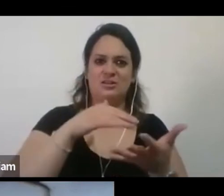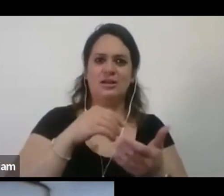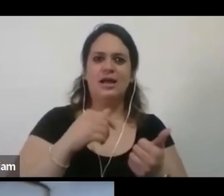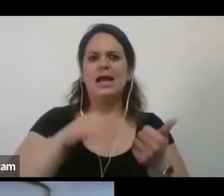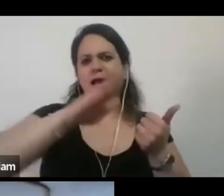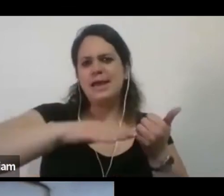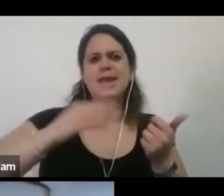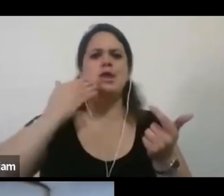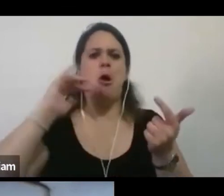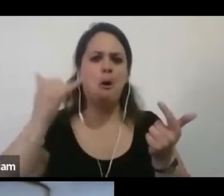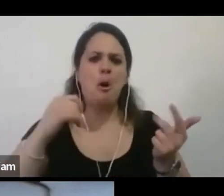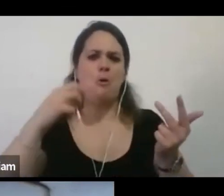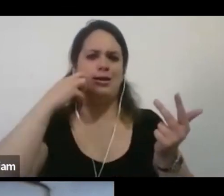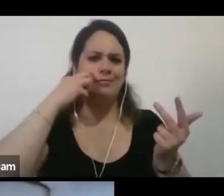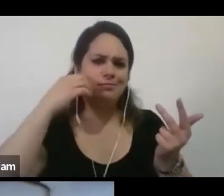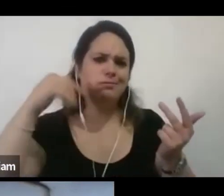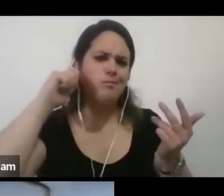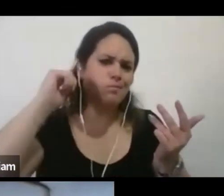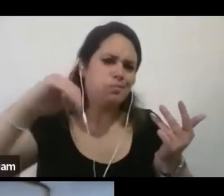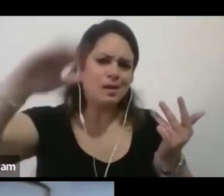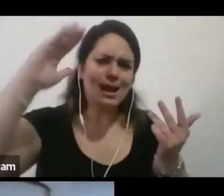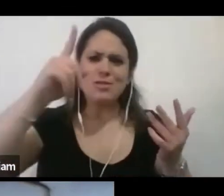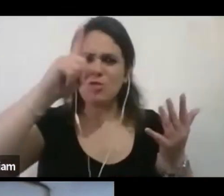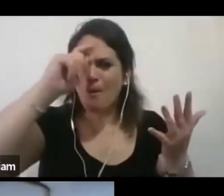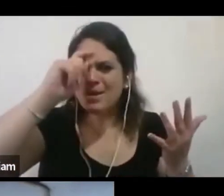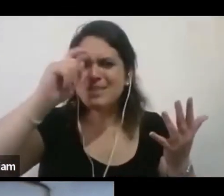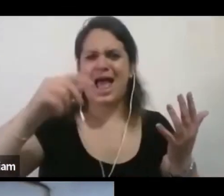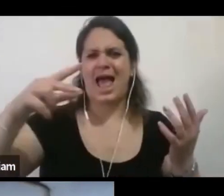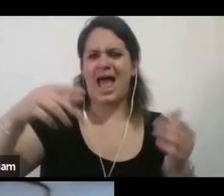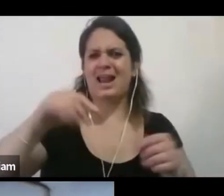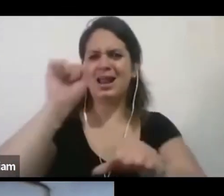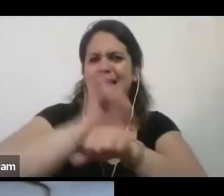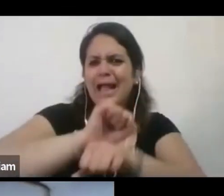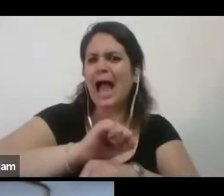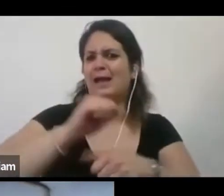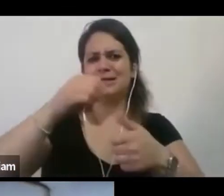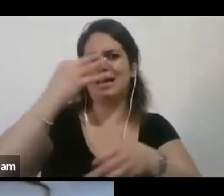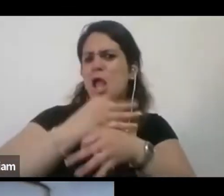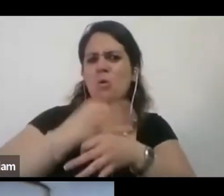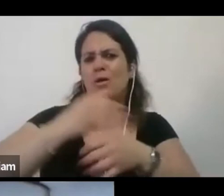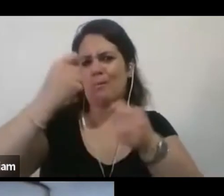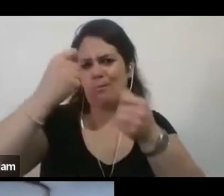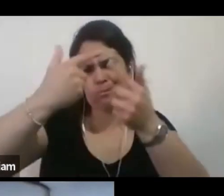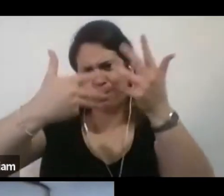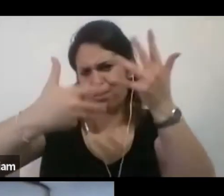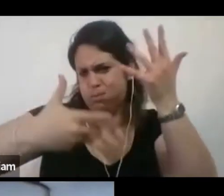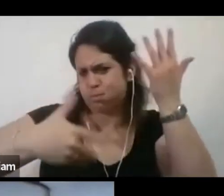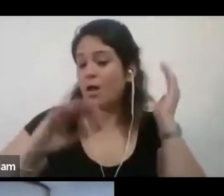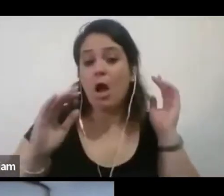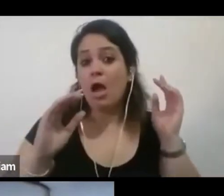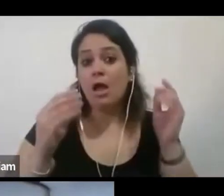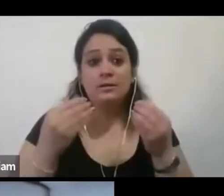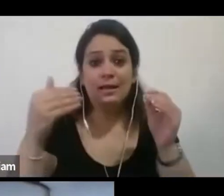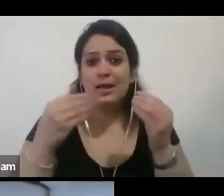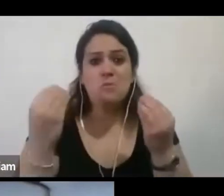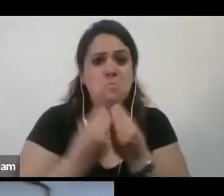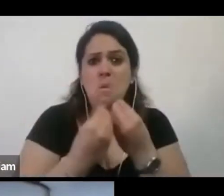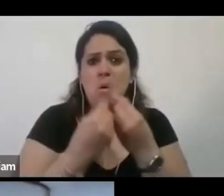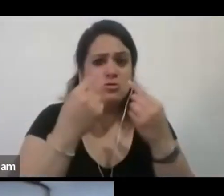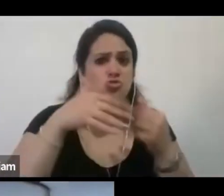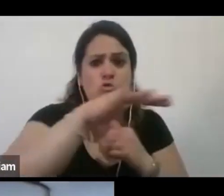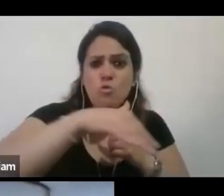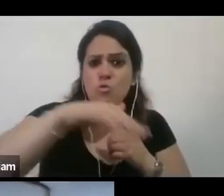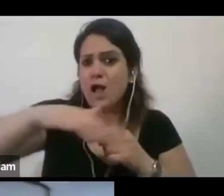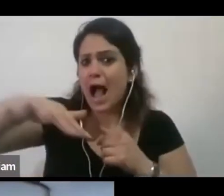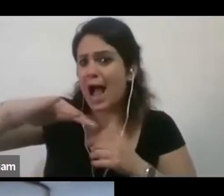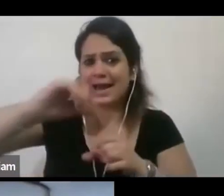niñez, vejez, hospitales, penitenciarías, escuelas. Es un ámbito muy variado,